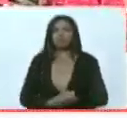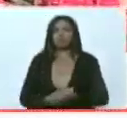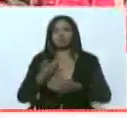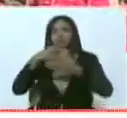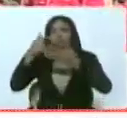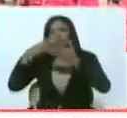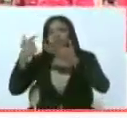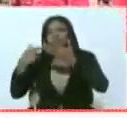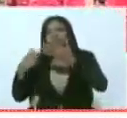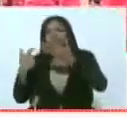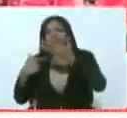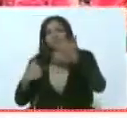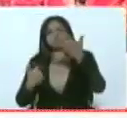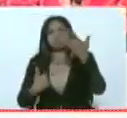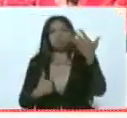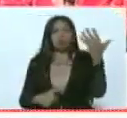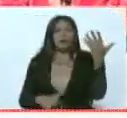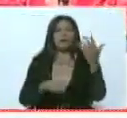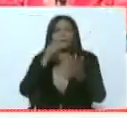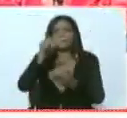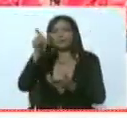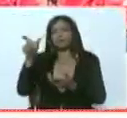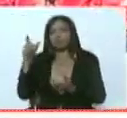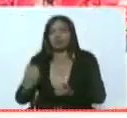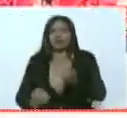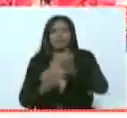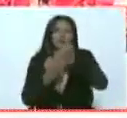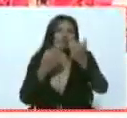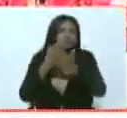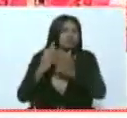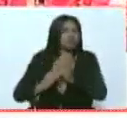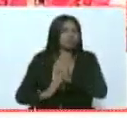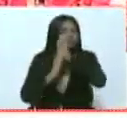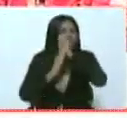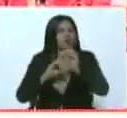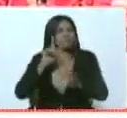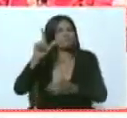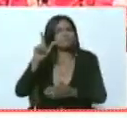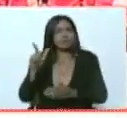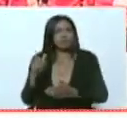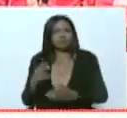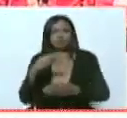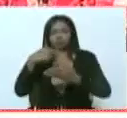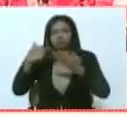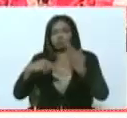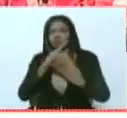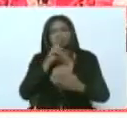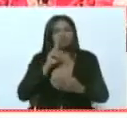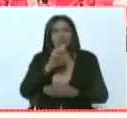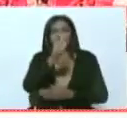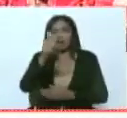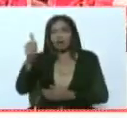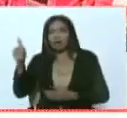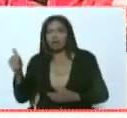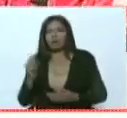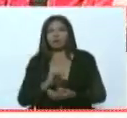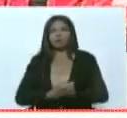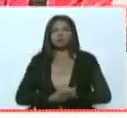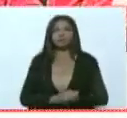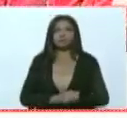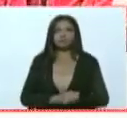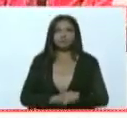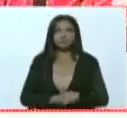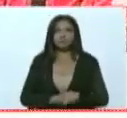Di Stefano, Yajaira Meléndez, Hernán Iriarte, Noris Herrera, Rafael